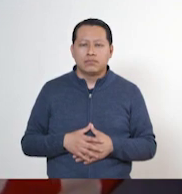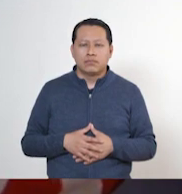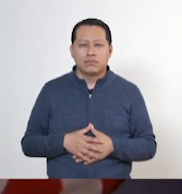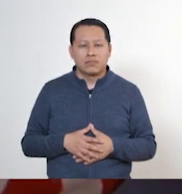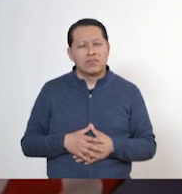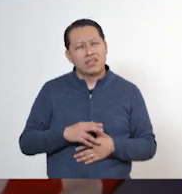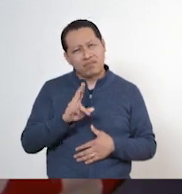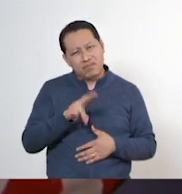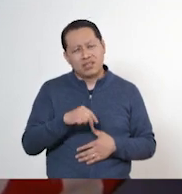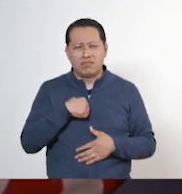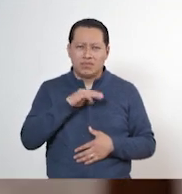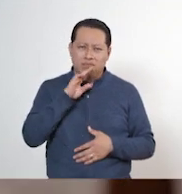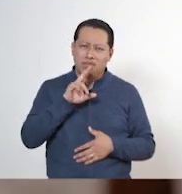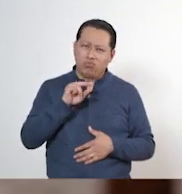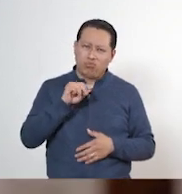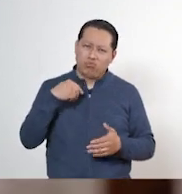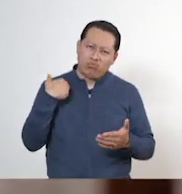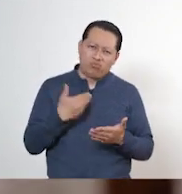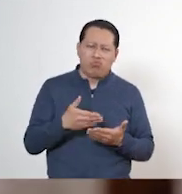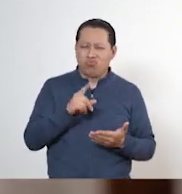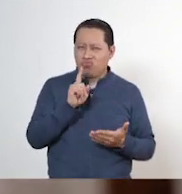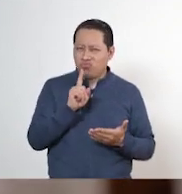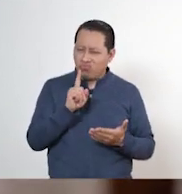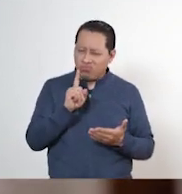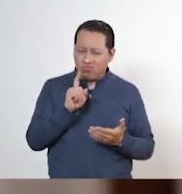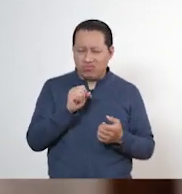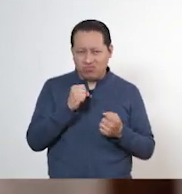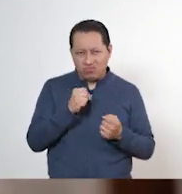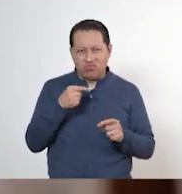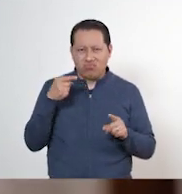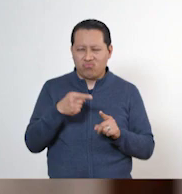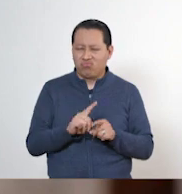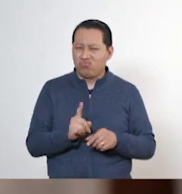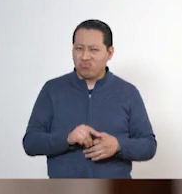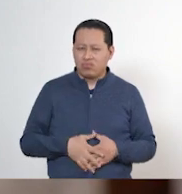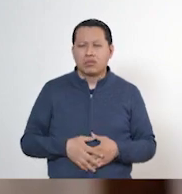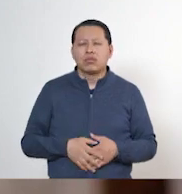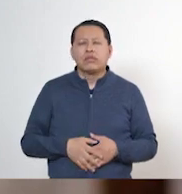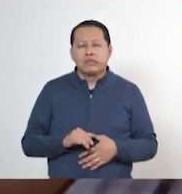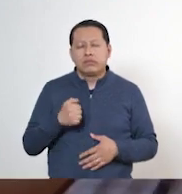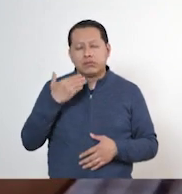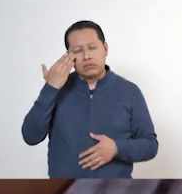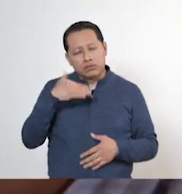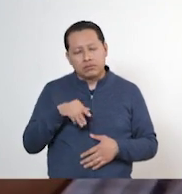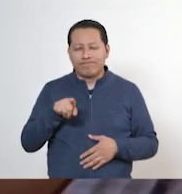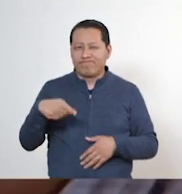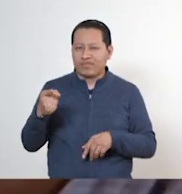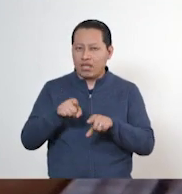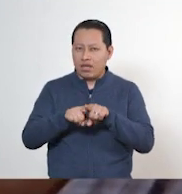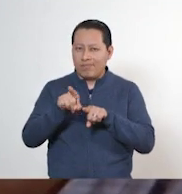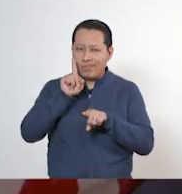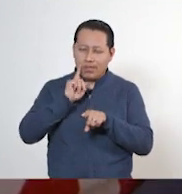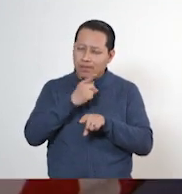No fue al trede, mamá. Lo sé, hijo. Pero creo que le debes una disculpa a tu hermana.